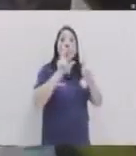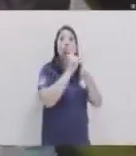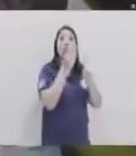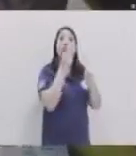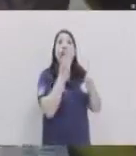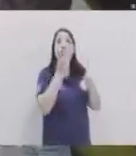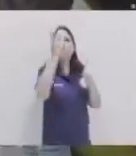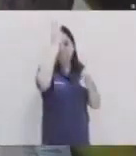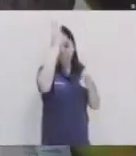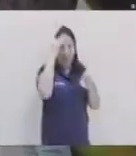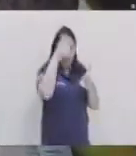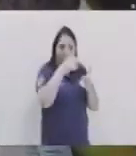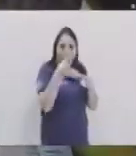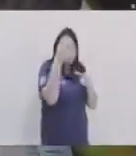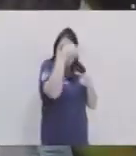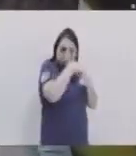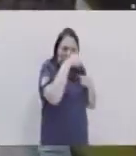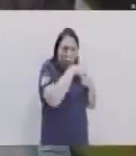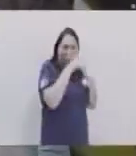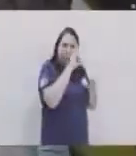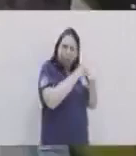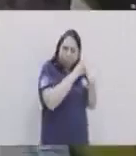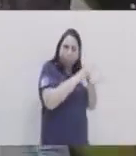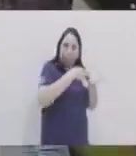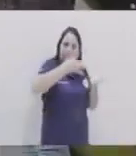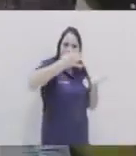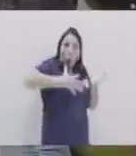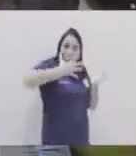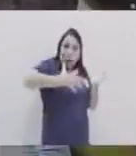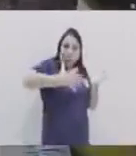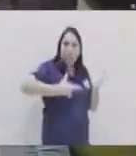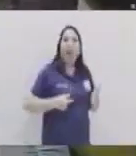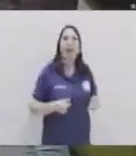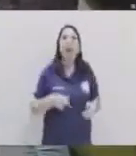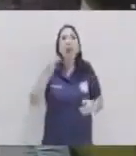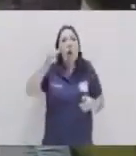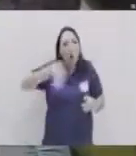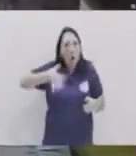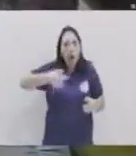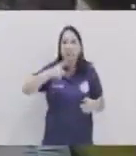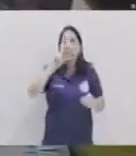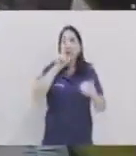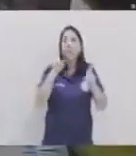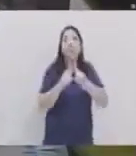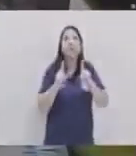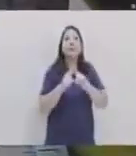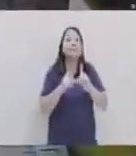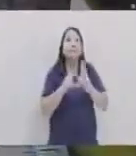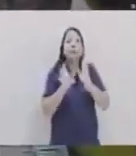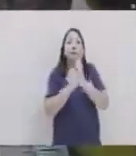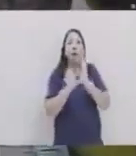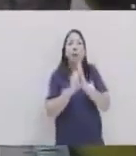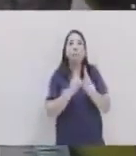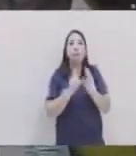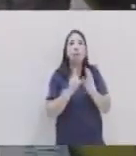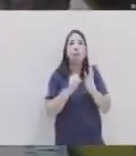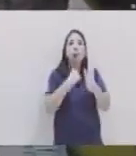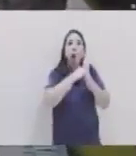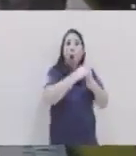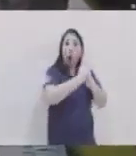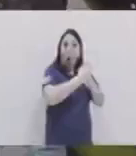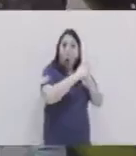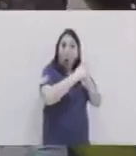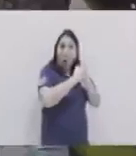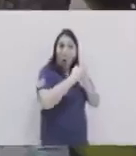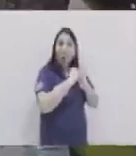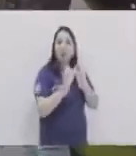cultura maya en su esencia. Lo hicieron por medio de códices, pinturas e inscripciones que podemos ver, por ejemplo en Tikal, en Ten, ahí